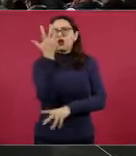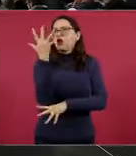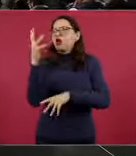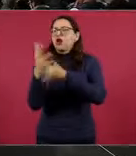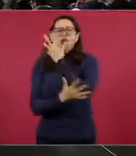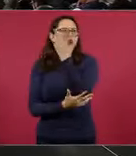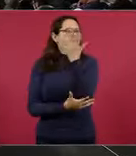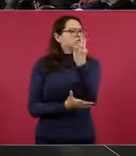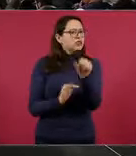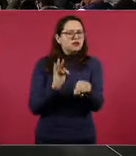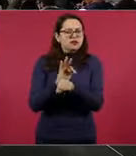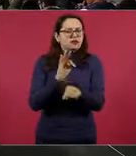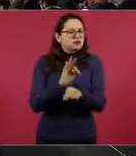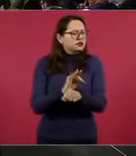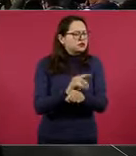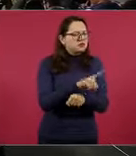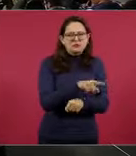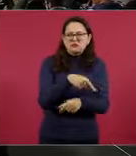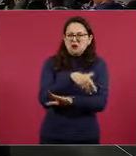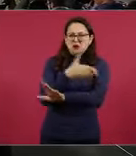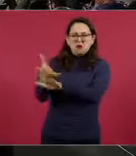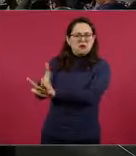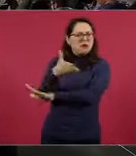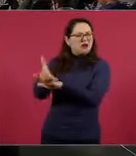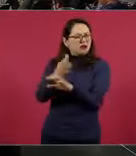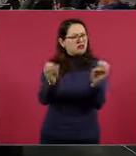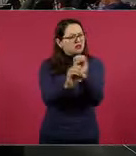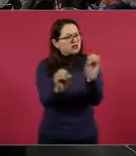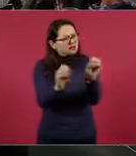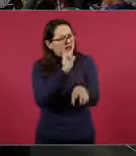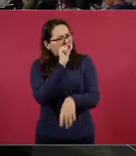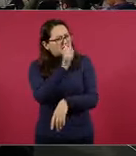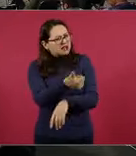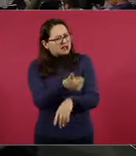defensores del ambiente, del medio ambiente,